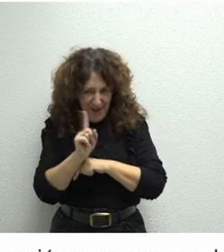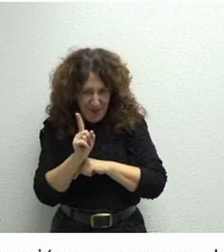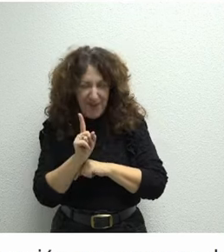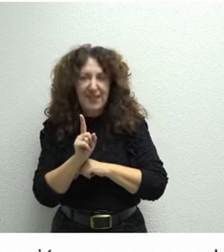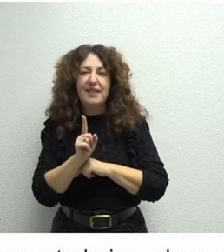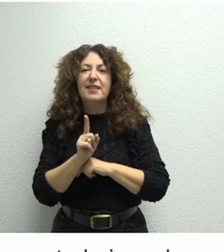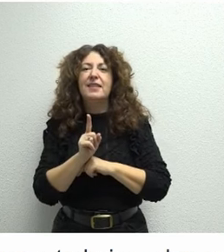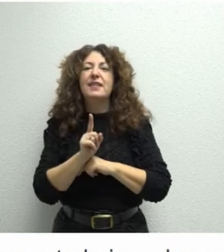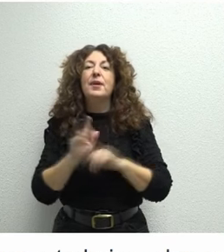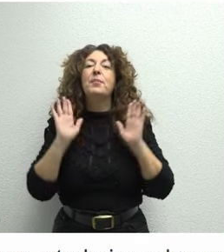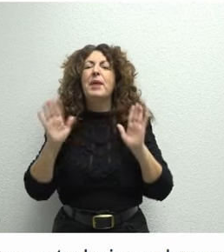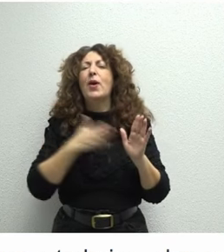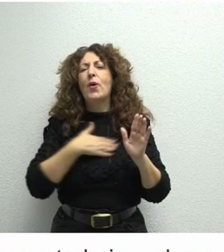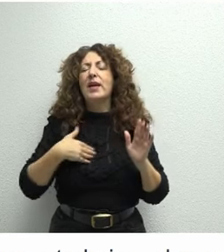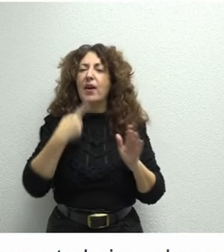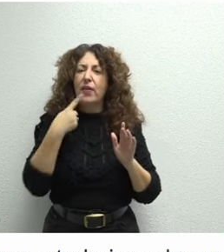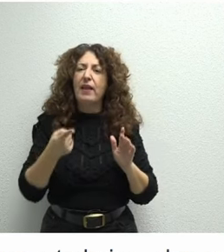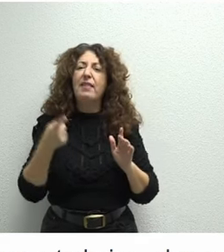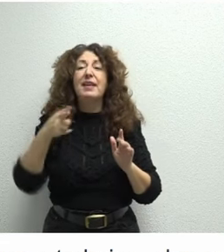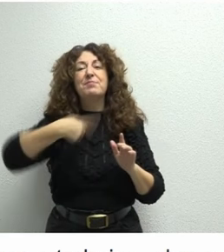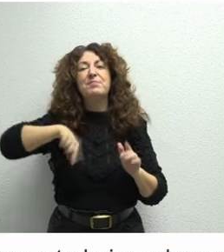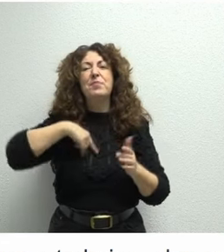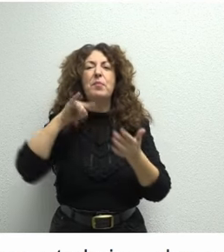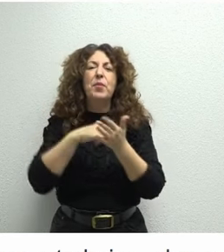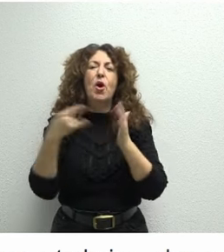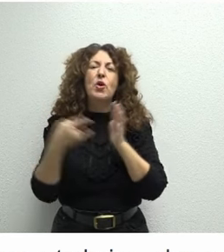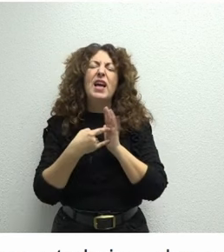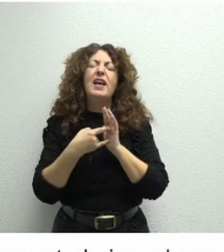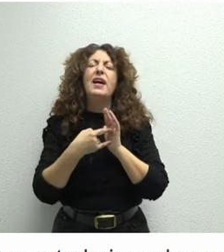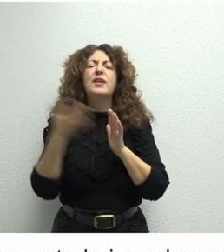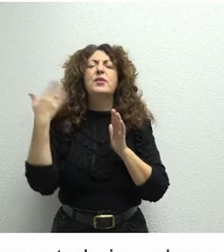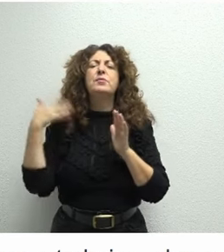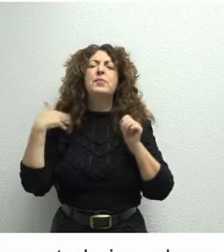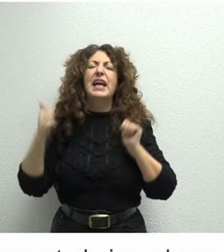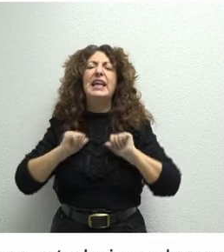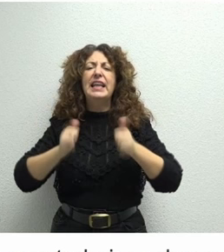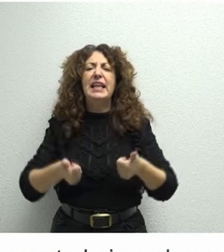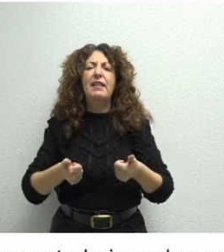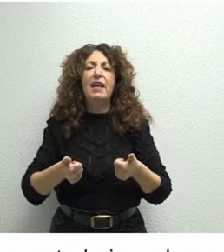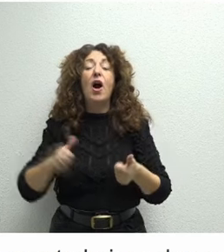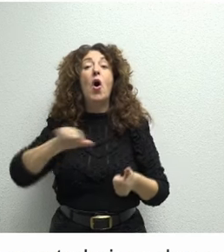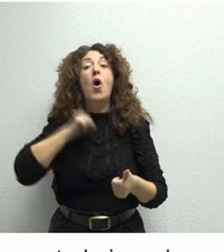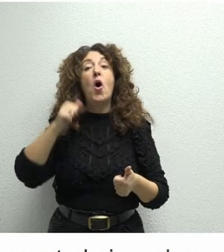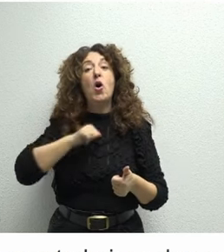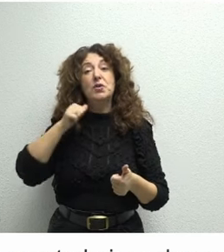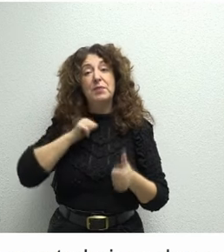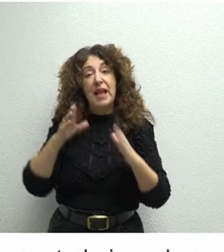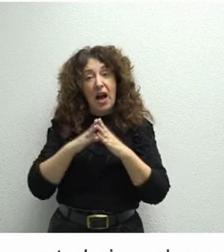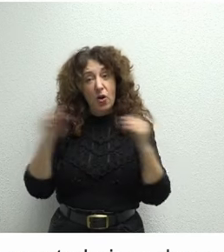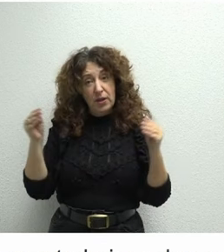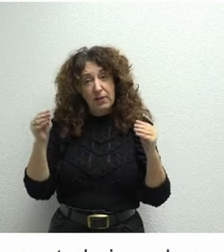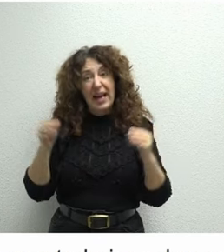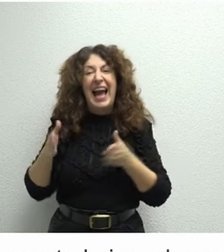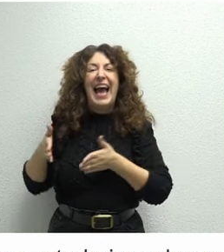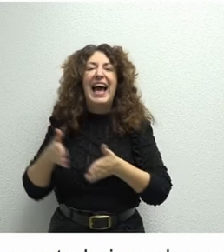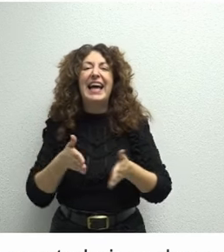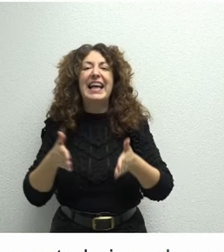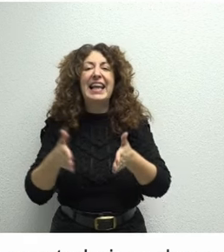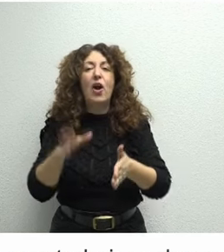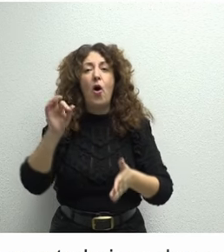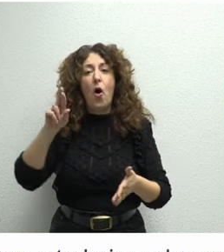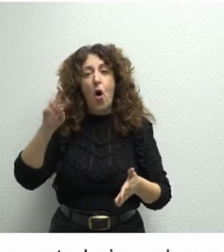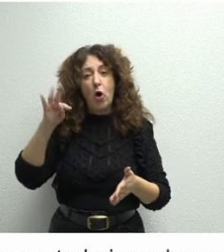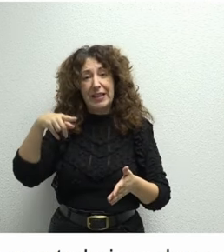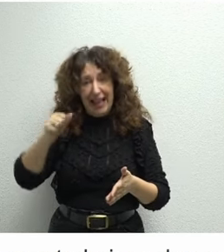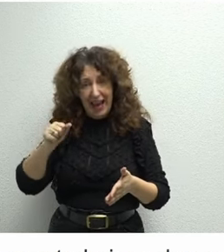e sí deciros que es un proyecto que iniciamos el Hospital Universitario río Ortega eh plena inclusión